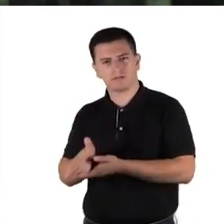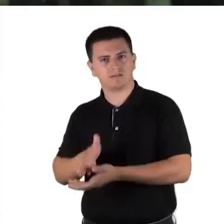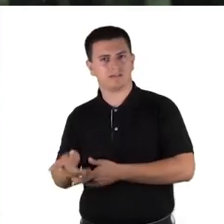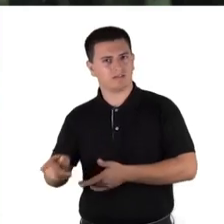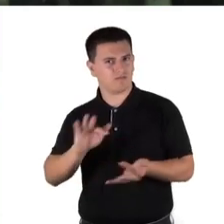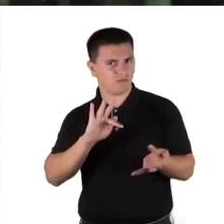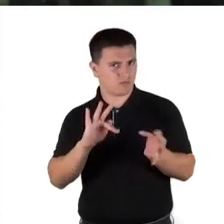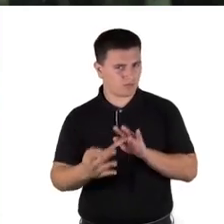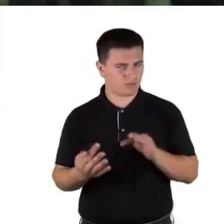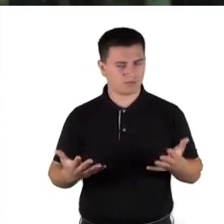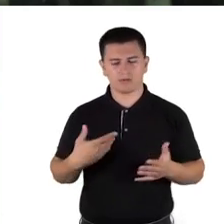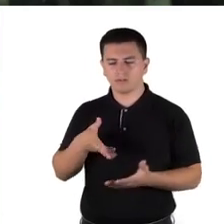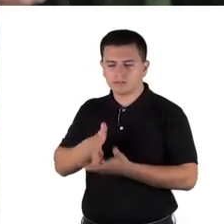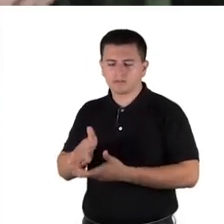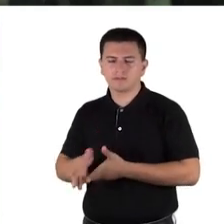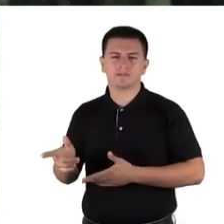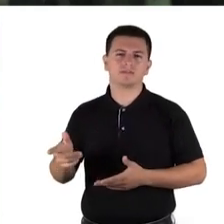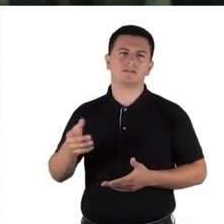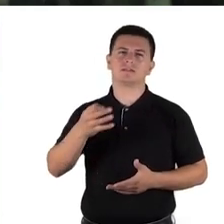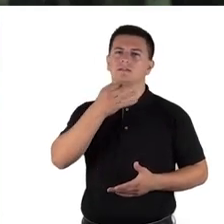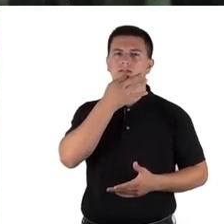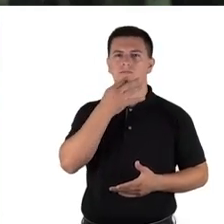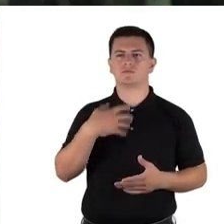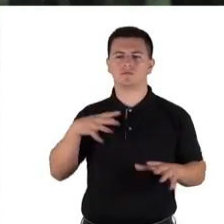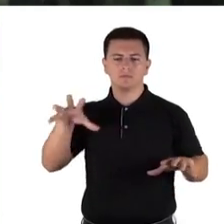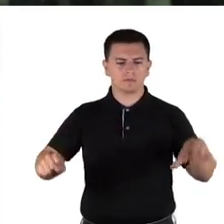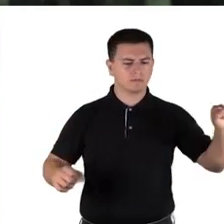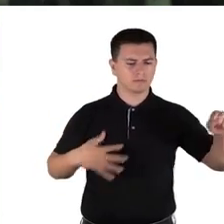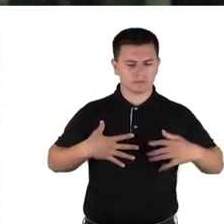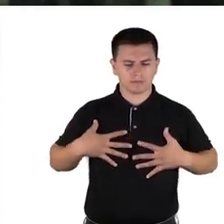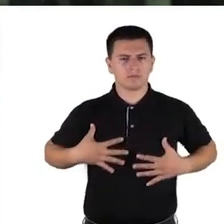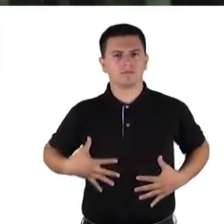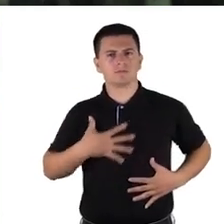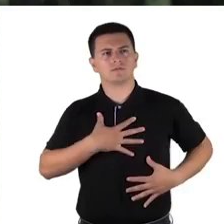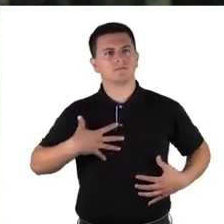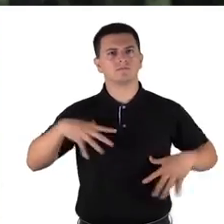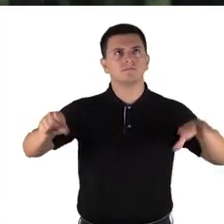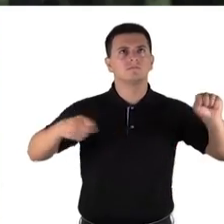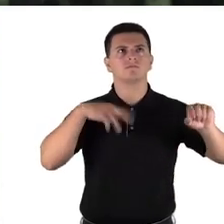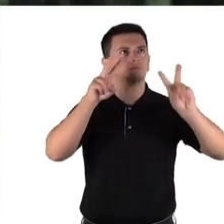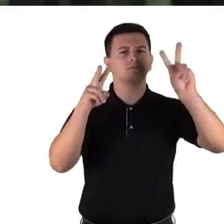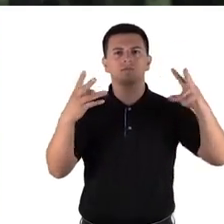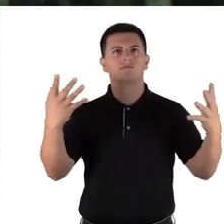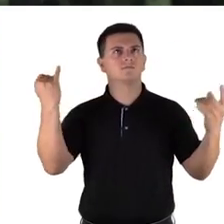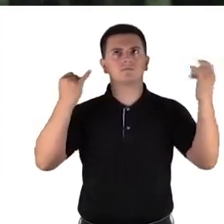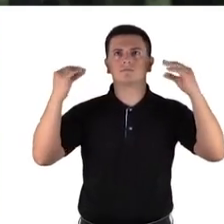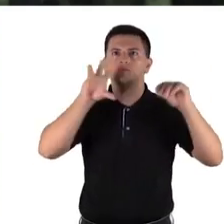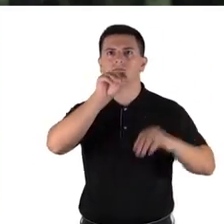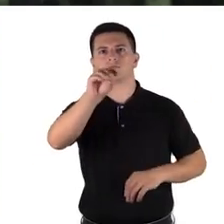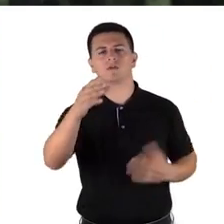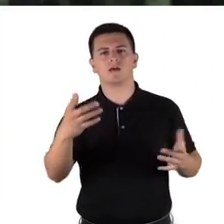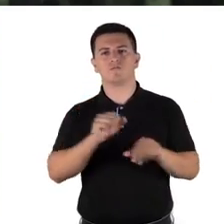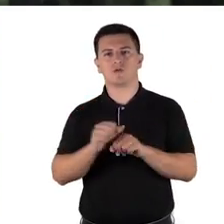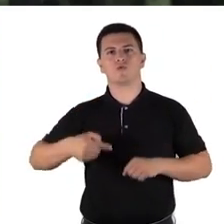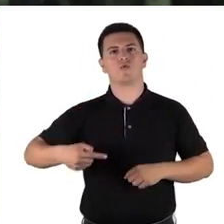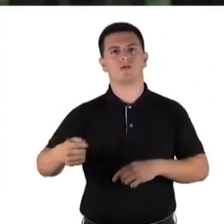en juego pueden ser como más de ese estilo, ¿verdad? Como más enriquecidas en cuanto a sentido y que de vuelta le pueda